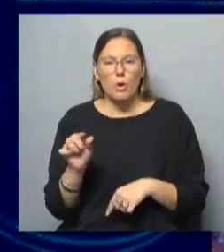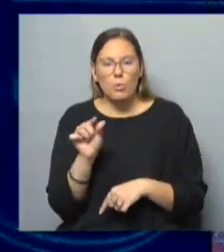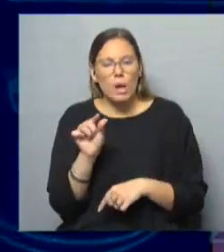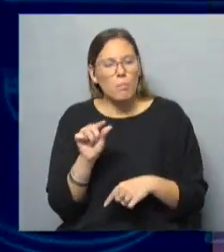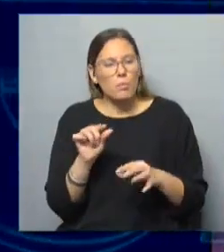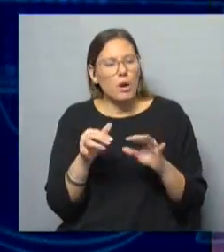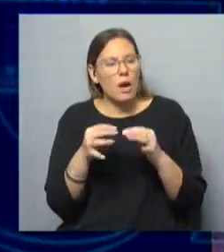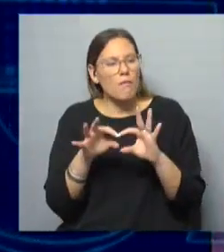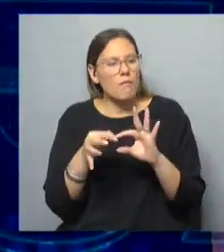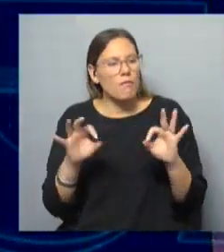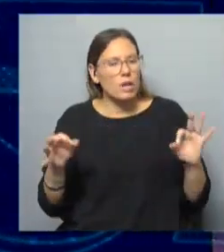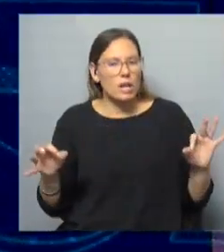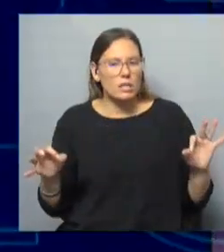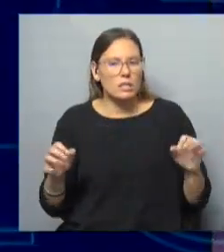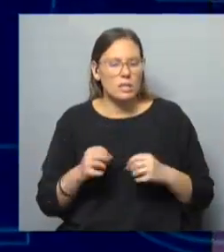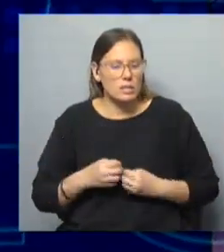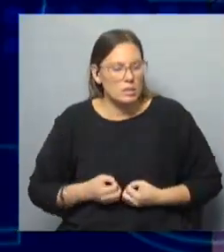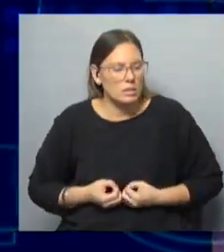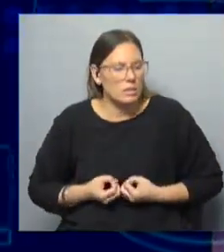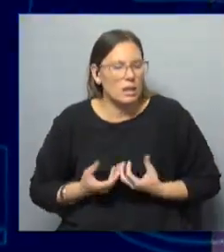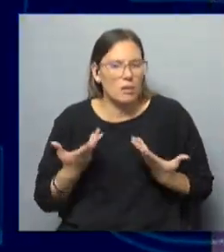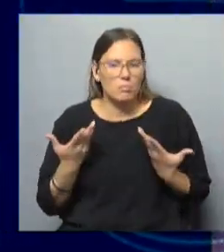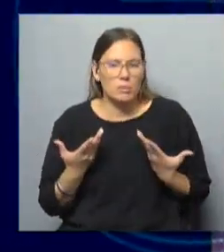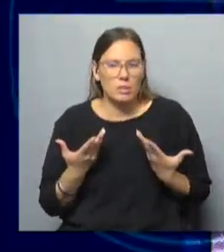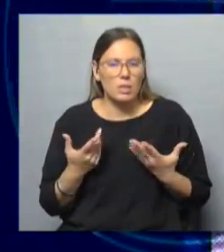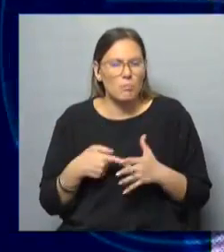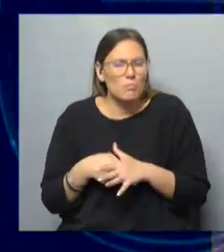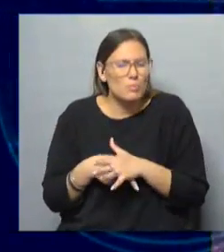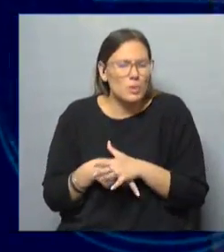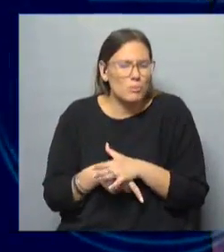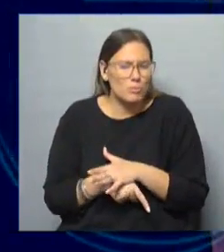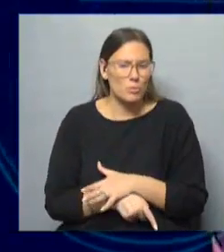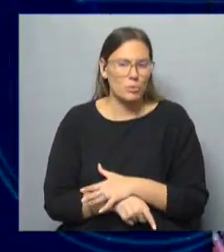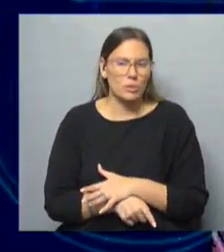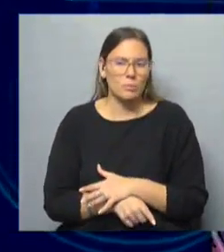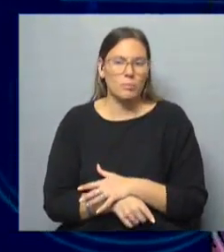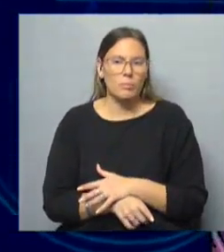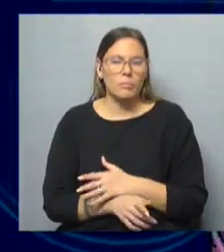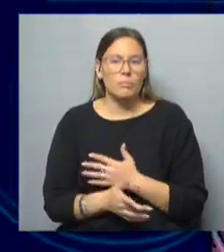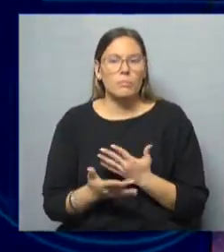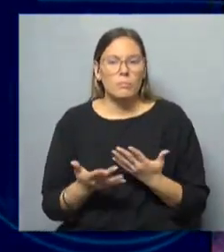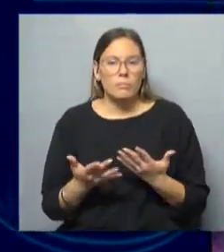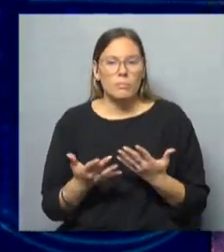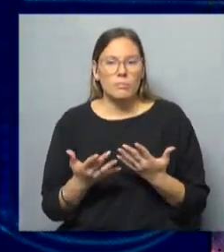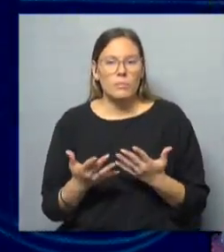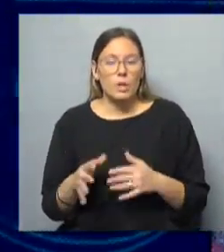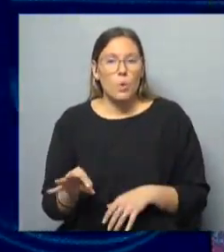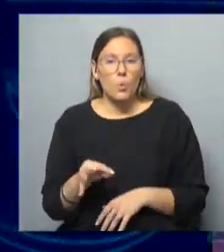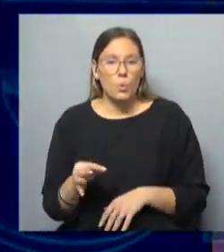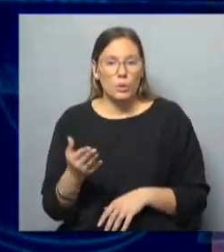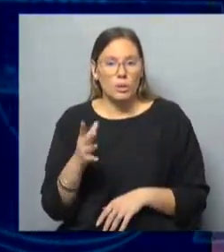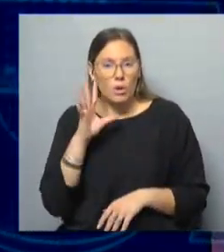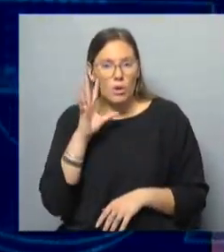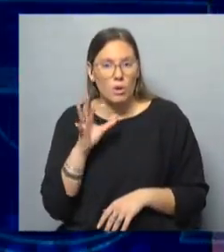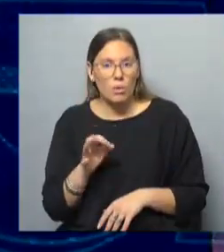líneas, él te transmite una cosa con tanta profundidad que es único. Yo lo